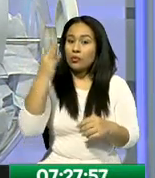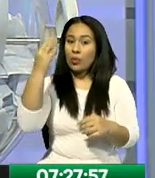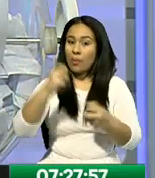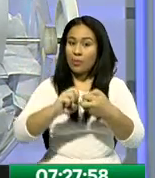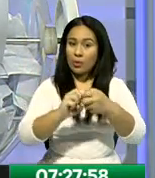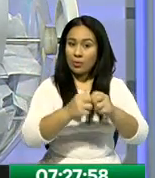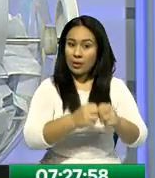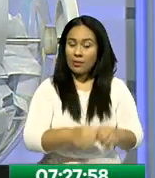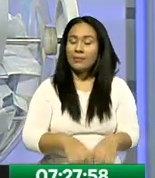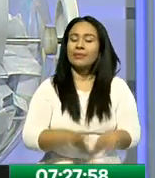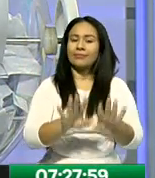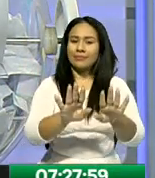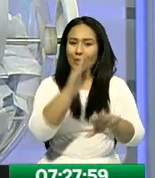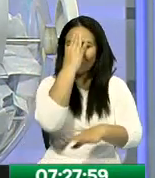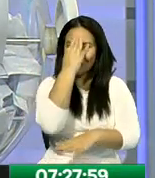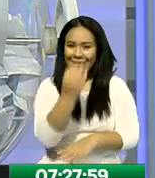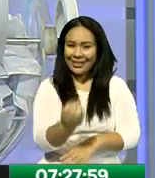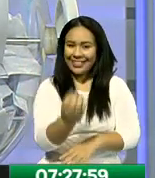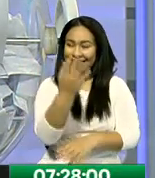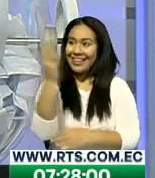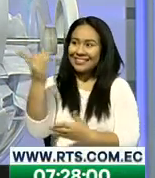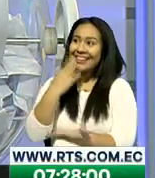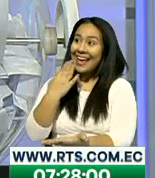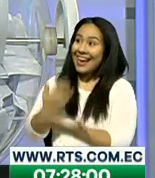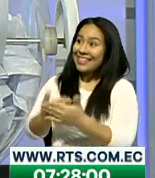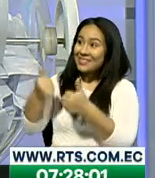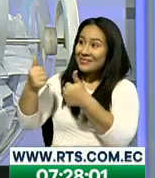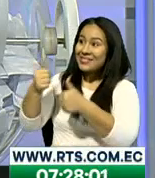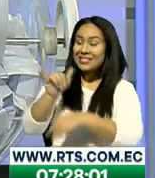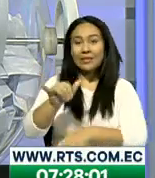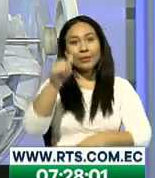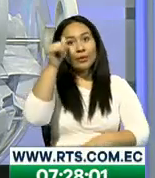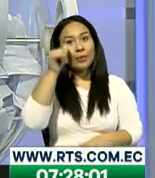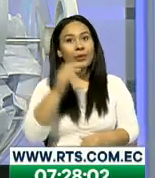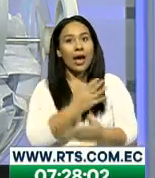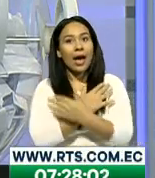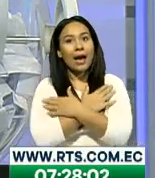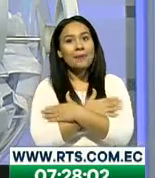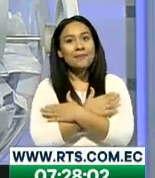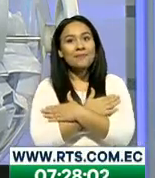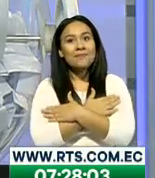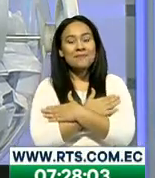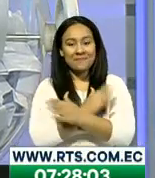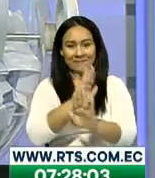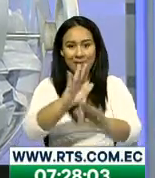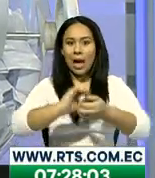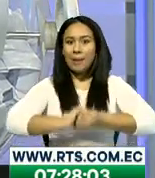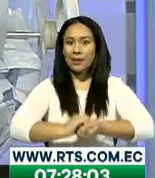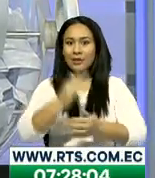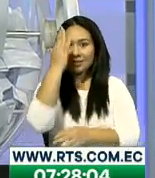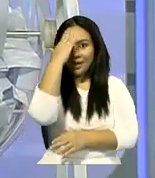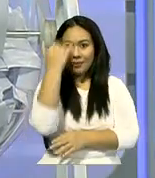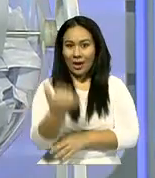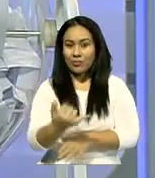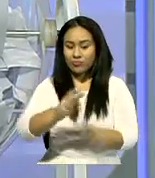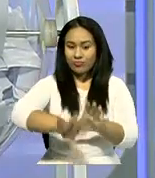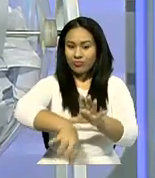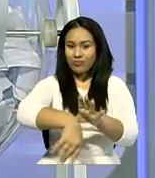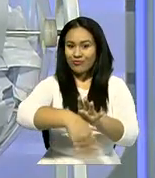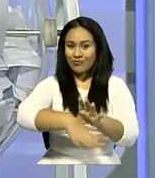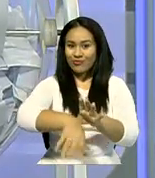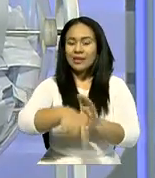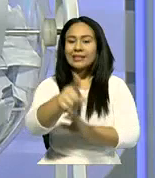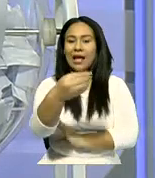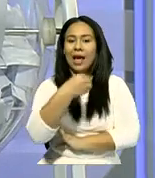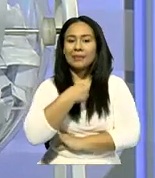mi querida Luisa. Buenos días. Buenos días y buen fin de semana para ti, Jorge. Amables televidentes, y ahora sí, a petición del público, de ustedes, vamos